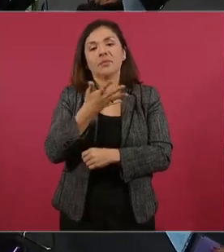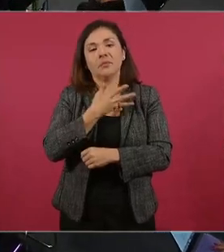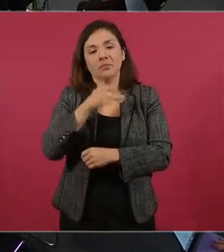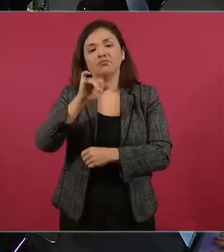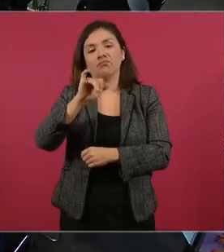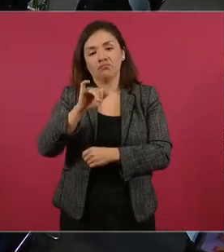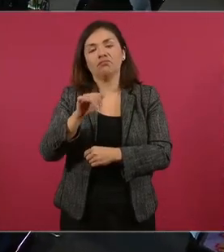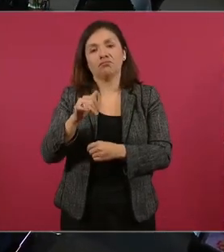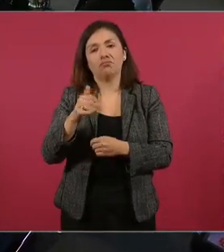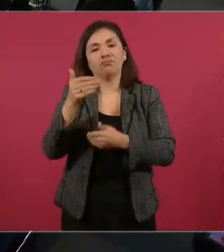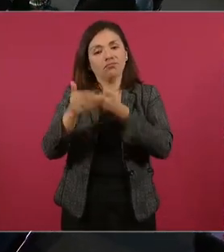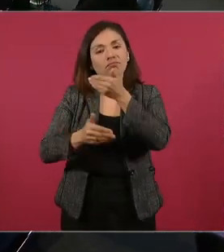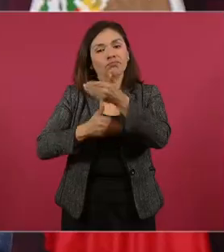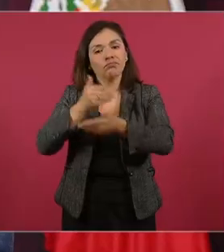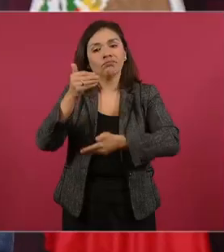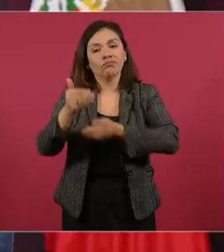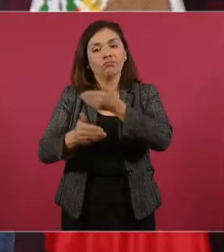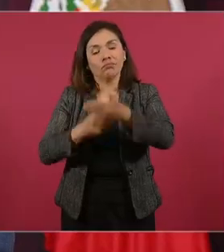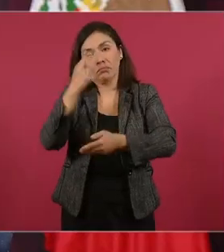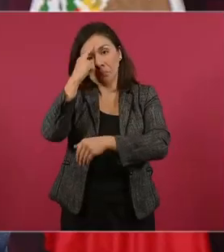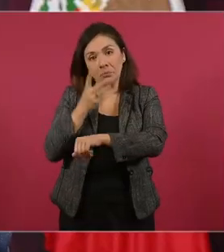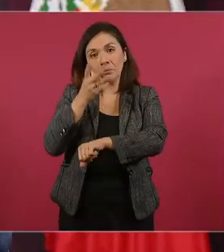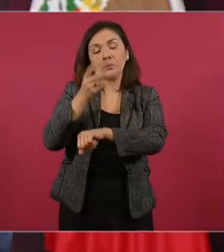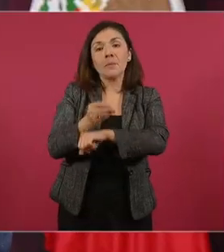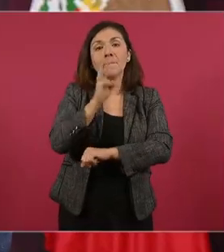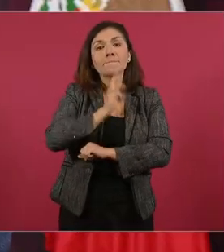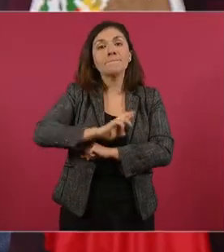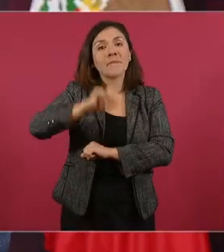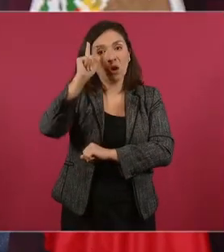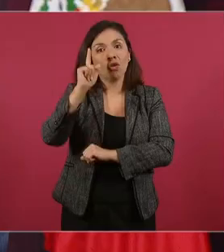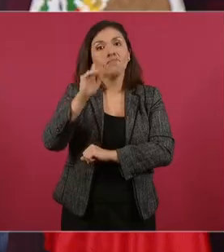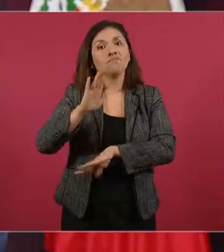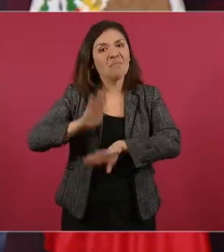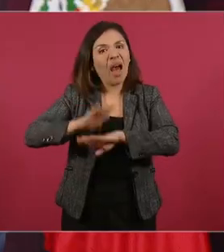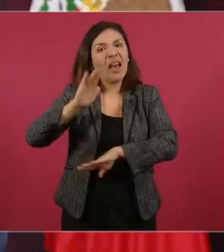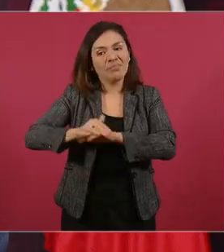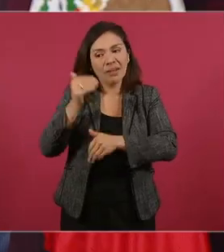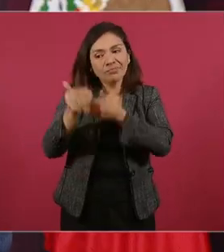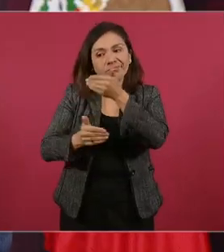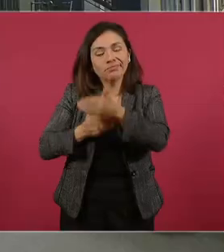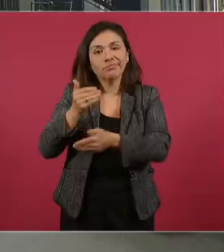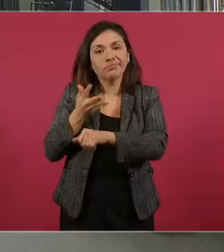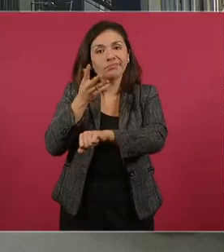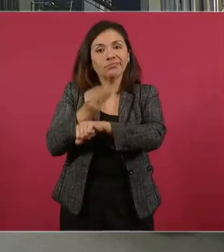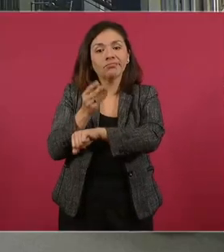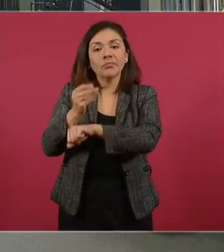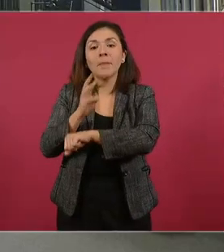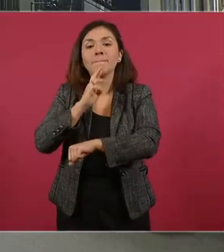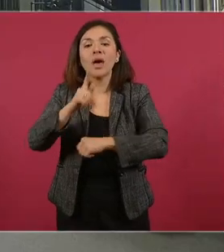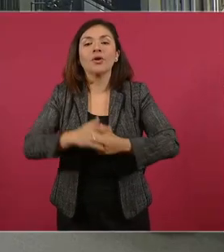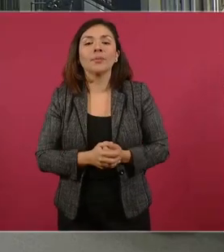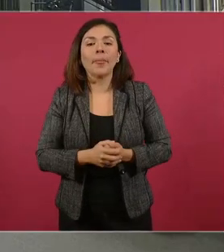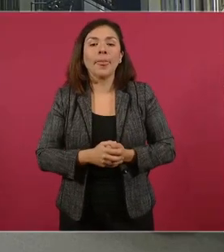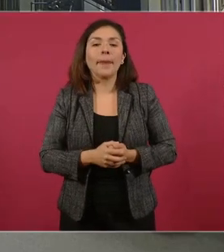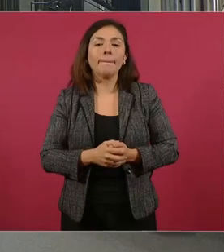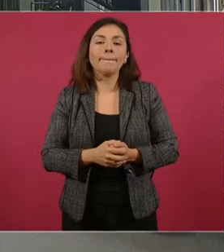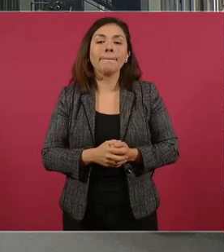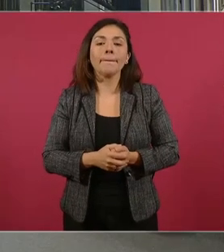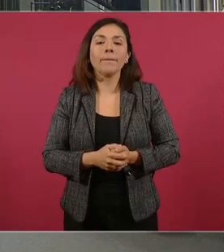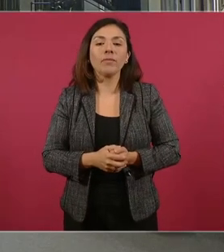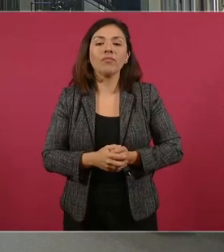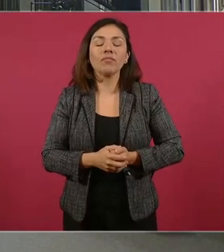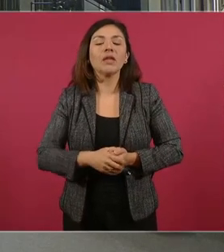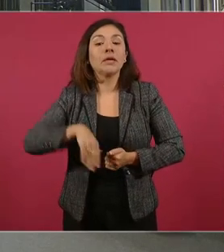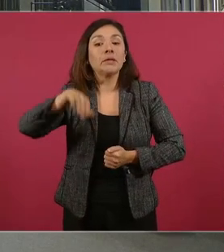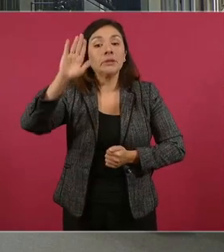funcionando, ha ido mejorando mucho, pero va a mejorar más todavía. Presidente, en ese sentido, el sistema de salud.